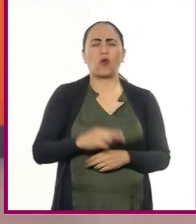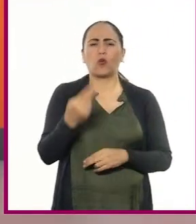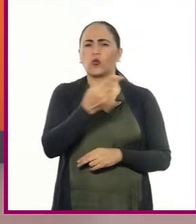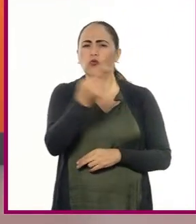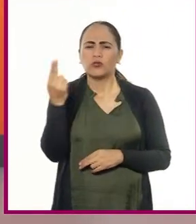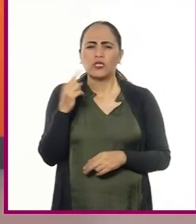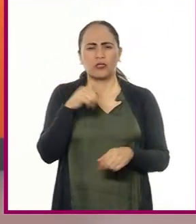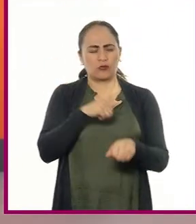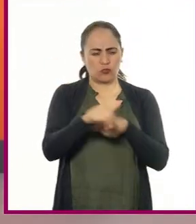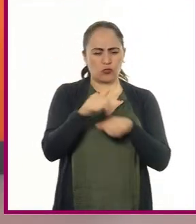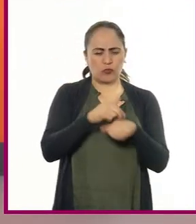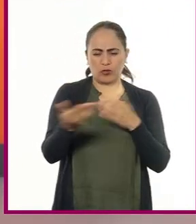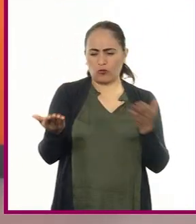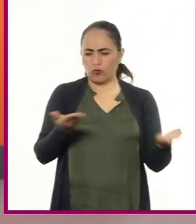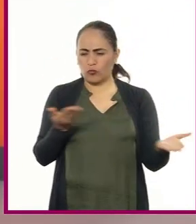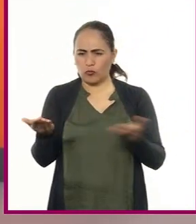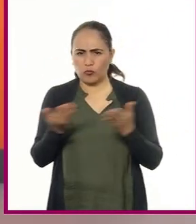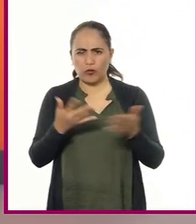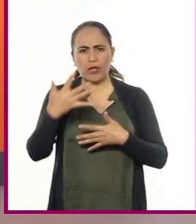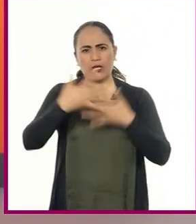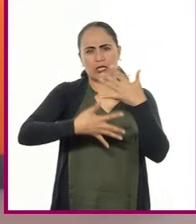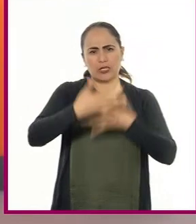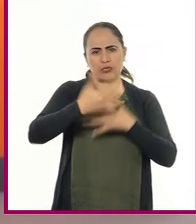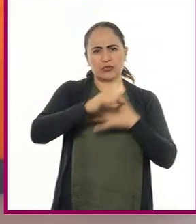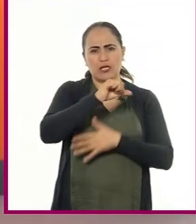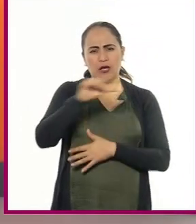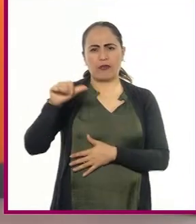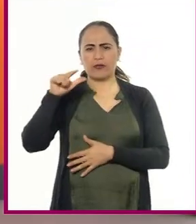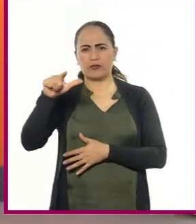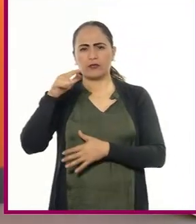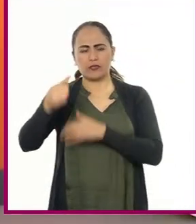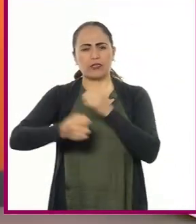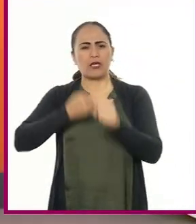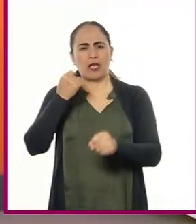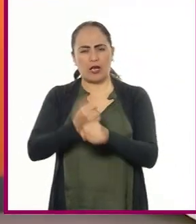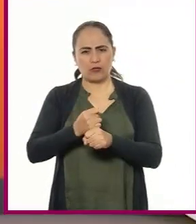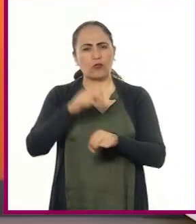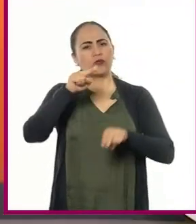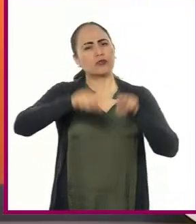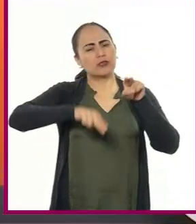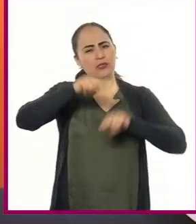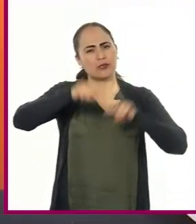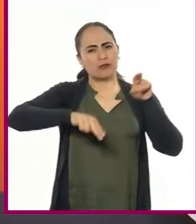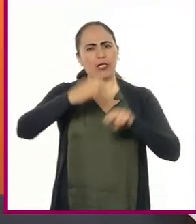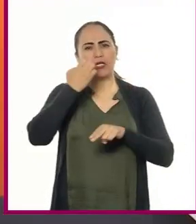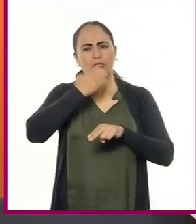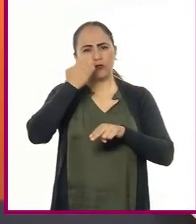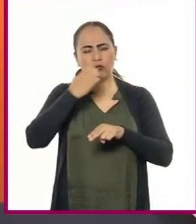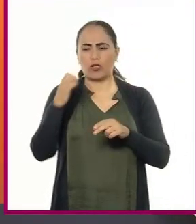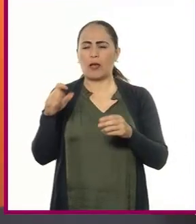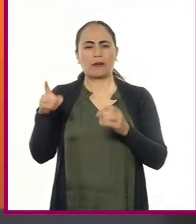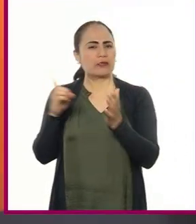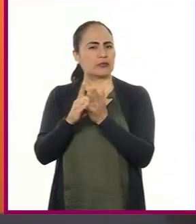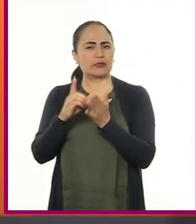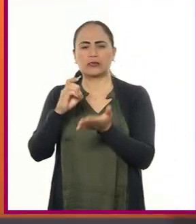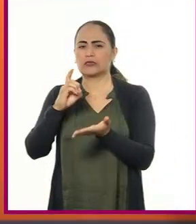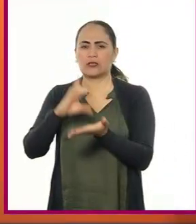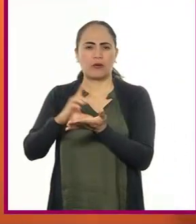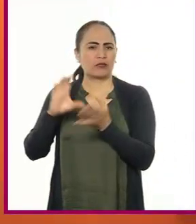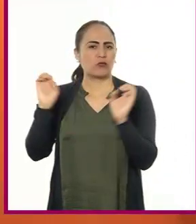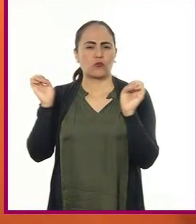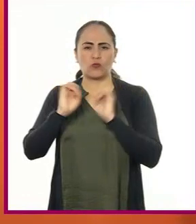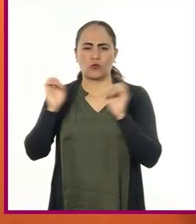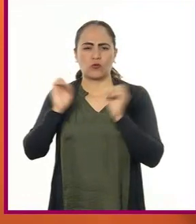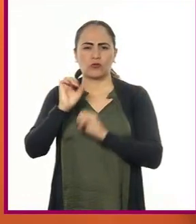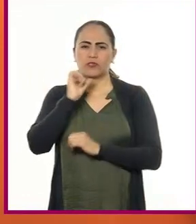con la población de 15 a 17 años por nivel de escolaridad sin discapacidad.